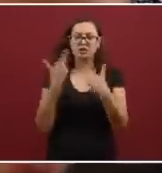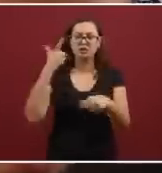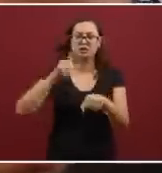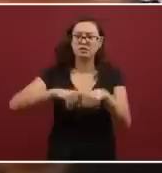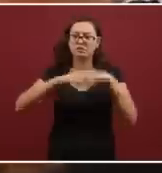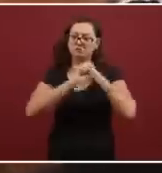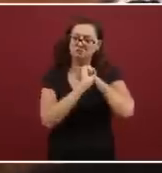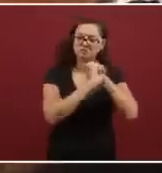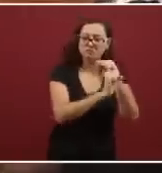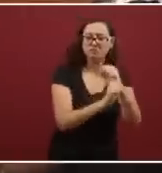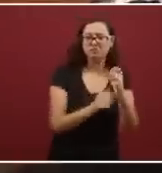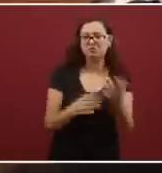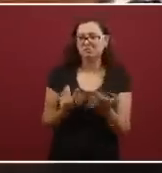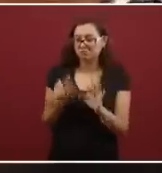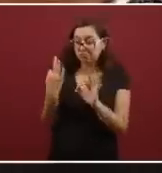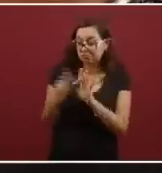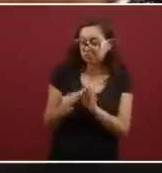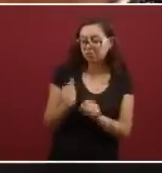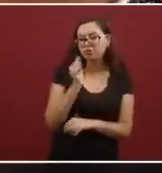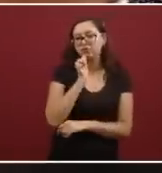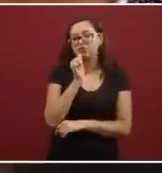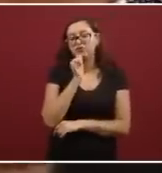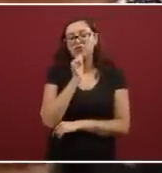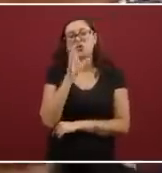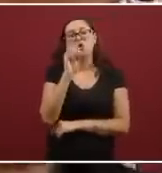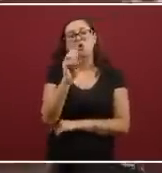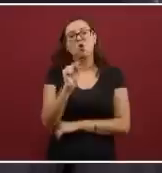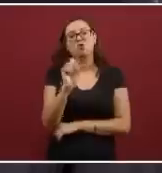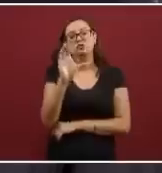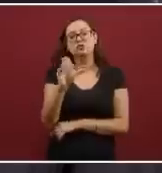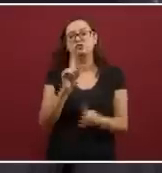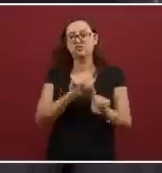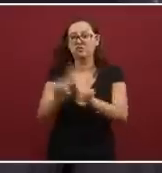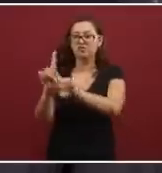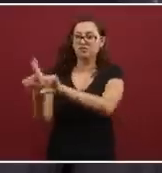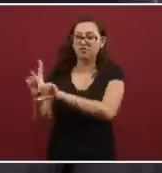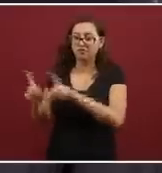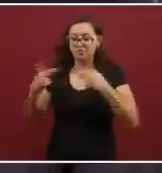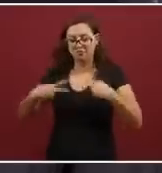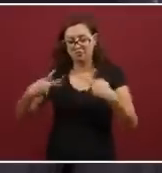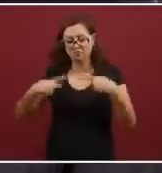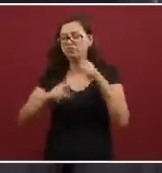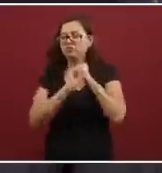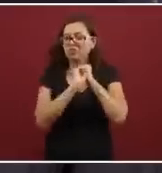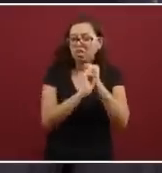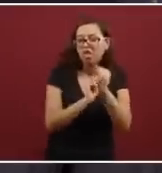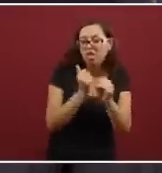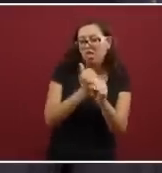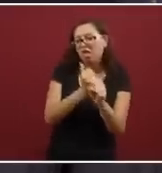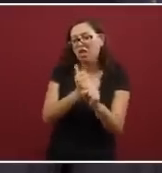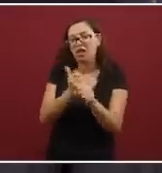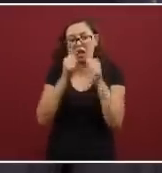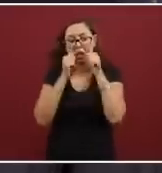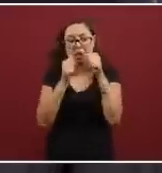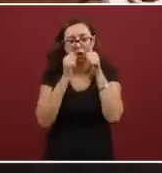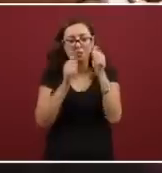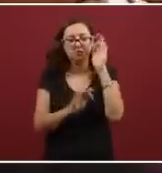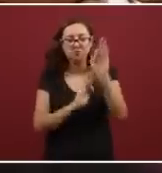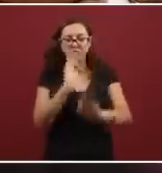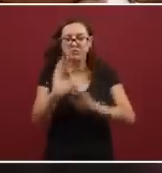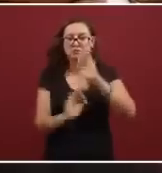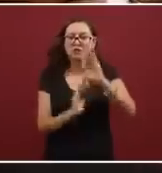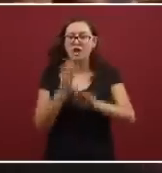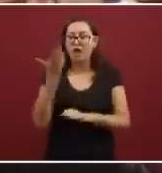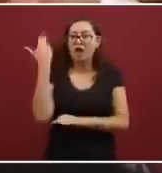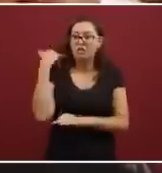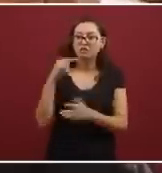salido todavía, y algunas organizaciones de la sociedad civil que atienden a víctimas de la trata de personas se han quedado sin algunos apoyos